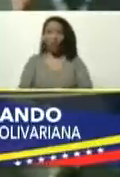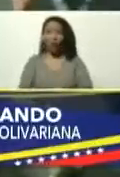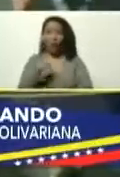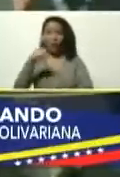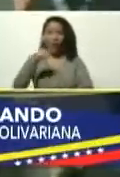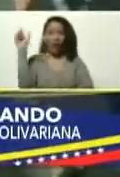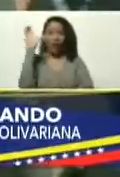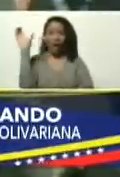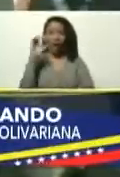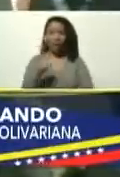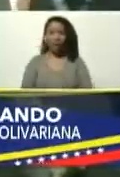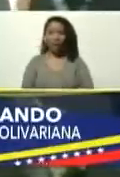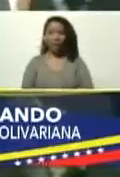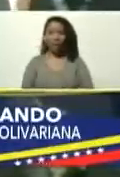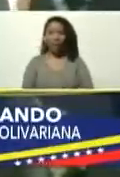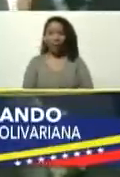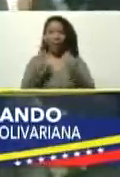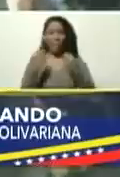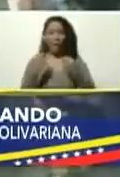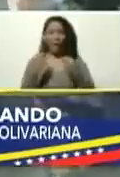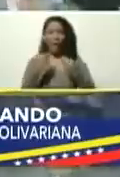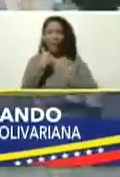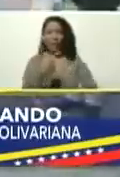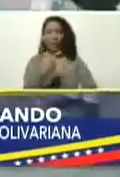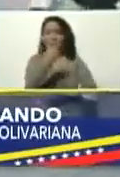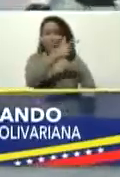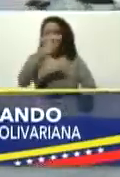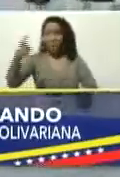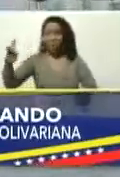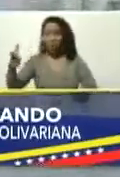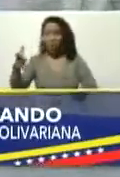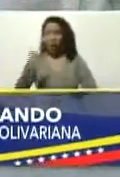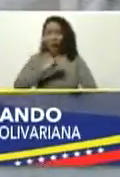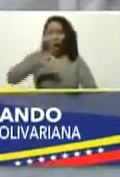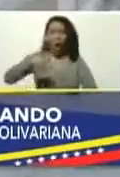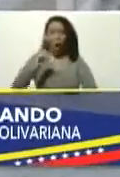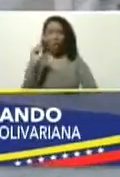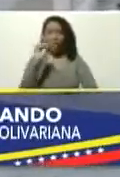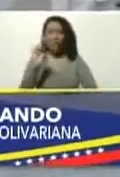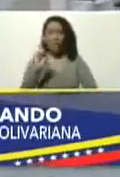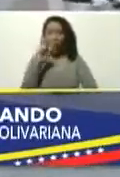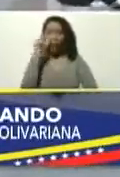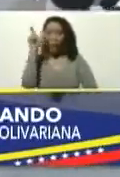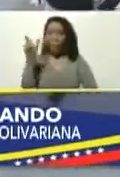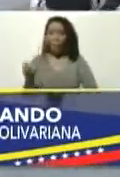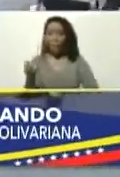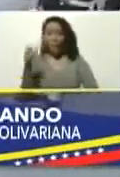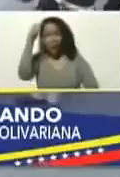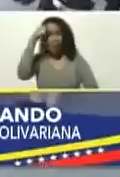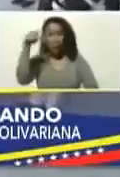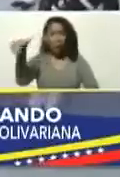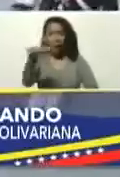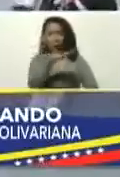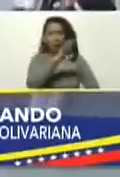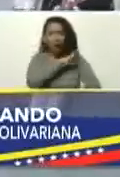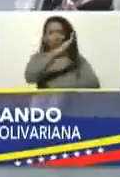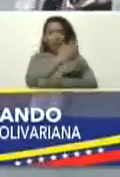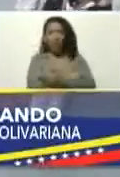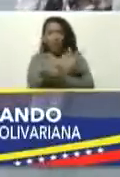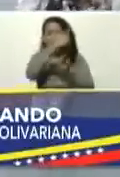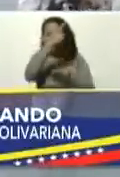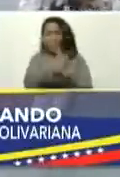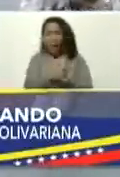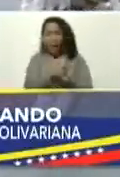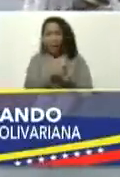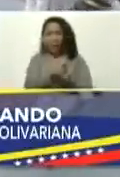Caracas, es para decirle a los generales José de San Martín y Simón Bolívar que el pueblo y la Fuerza Armada